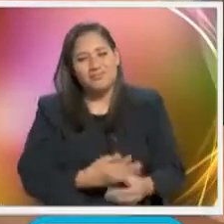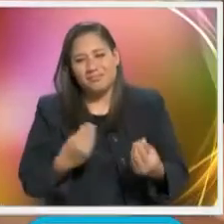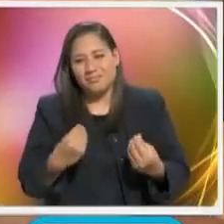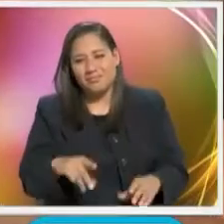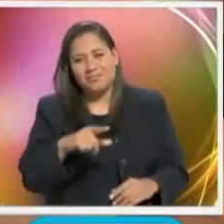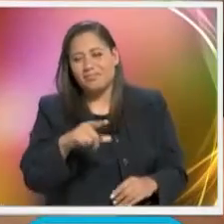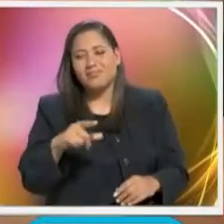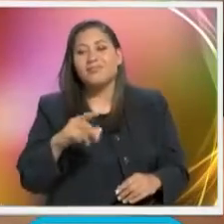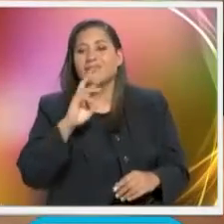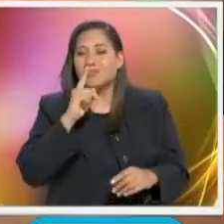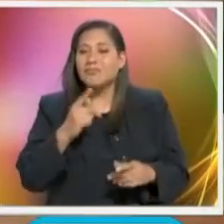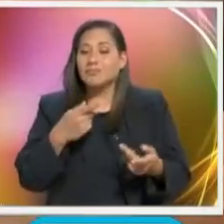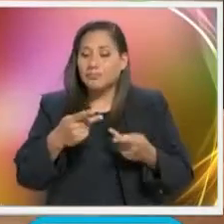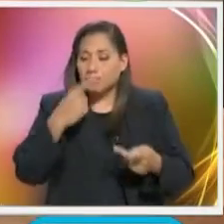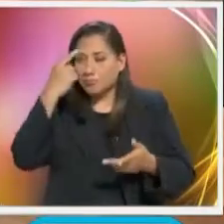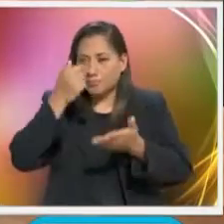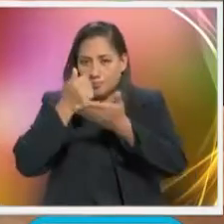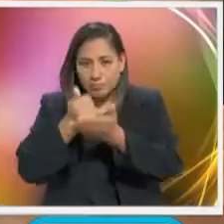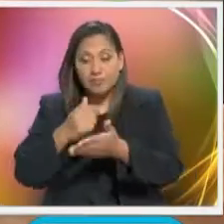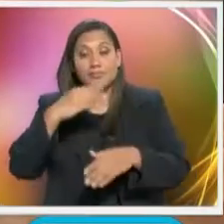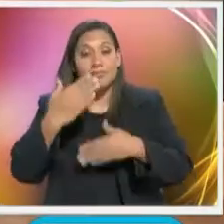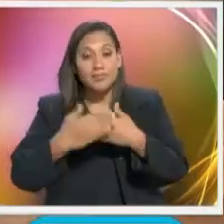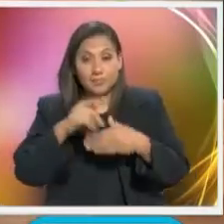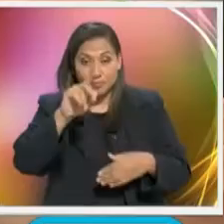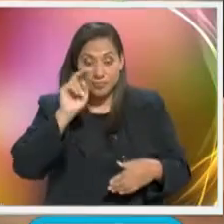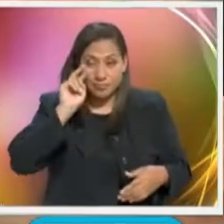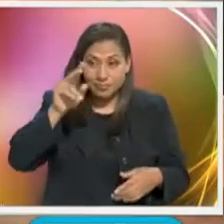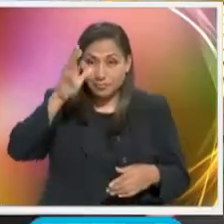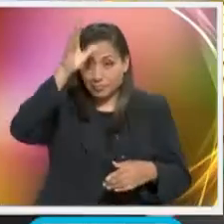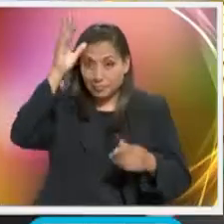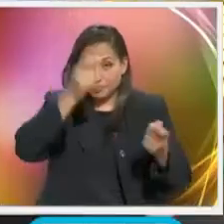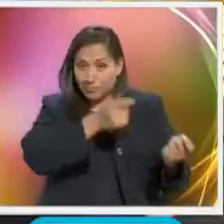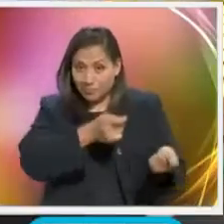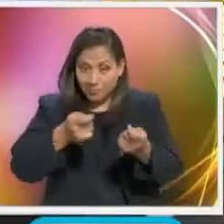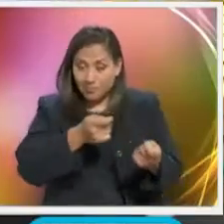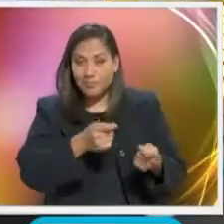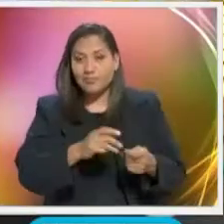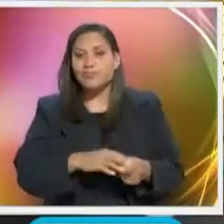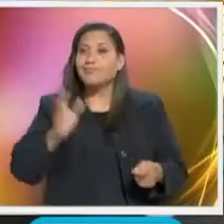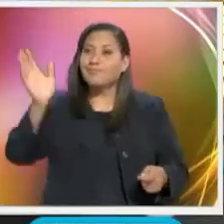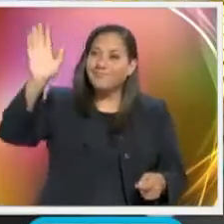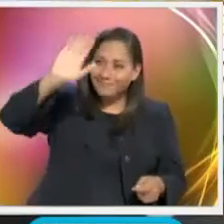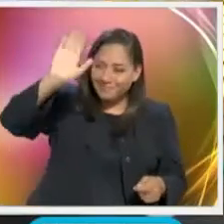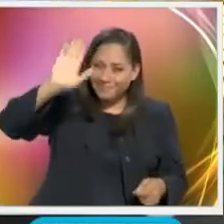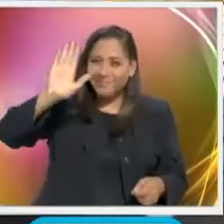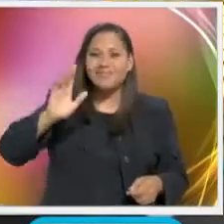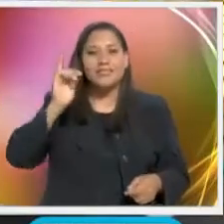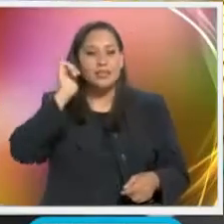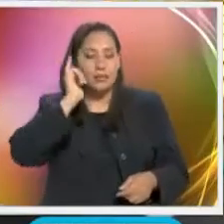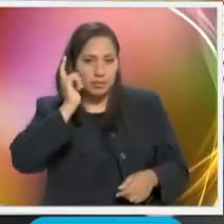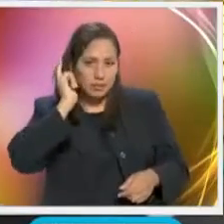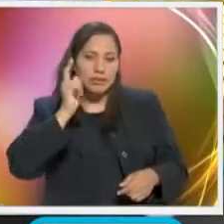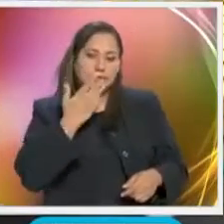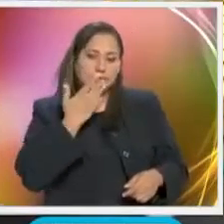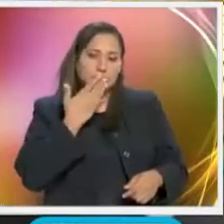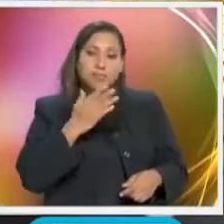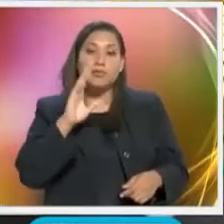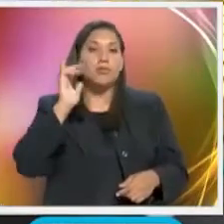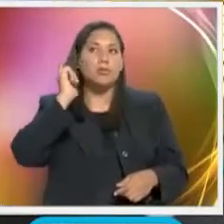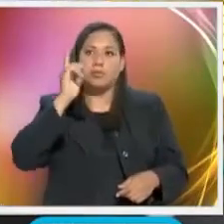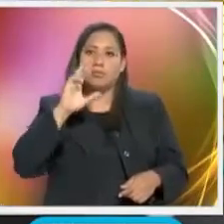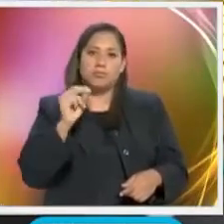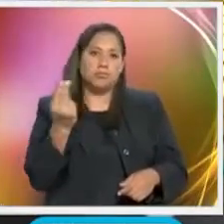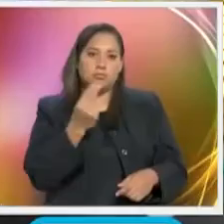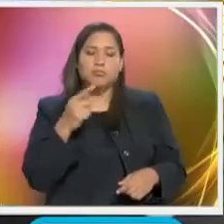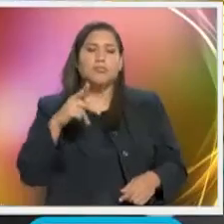para ayudarlos, ¿no? Entonces, bueno, pues la próxima vez que vean un bombero, pues salúdenlo, ojalá les digo, no lo